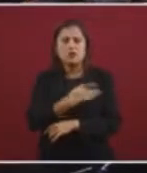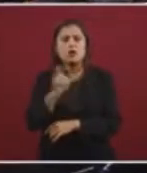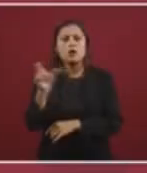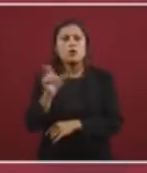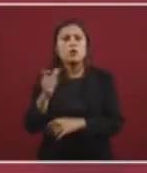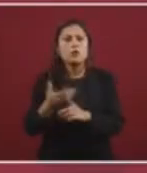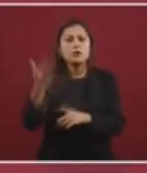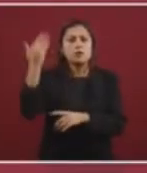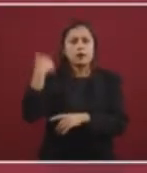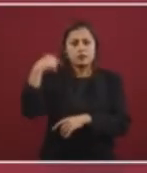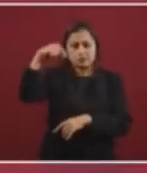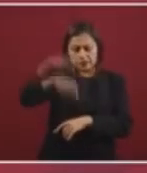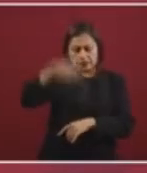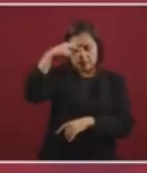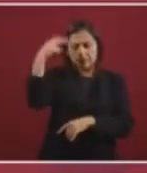hubo una elección en México,